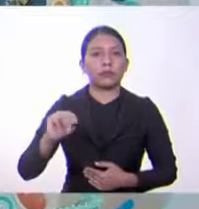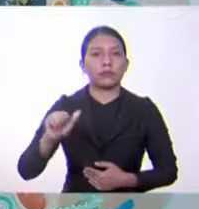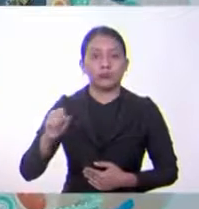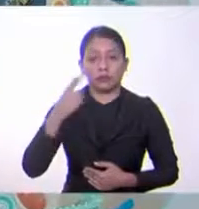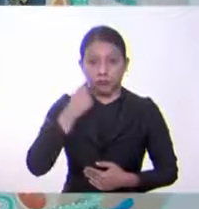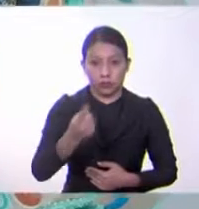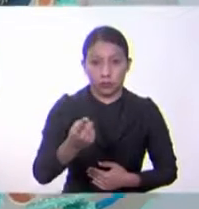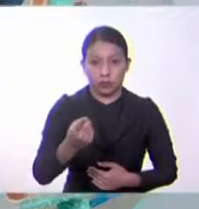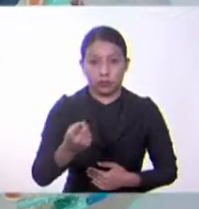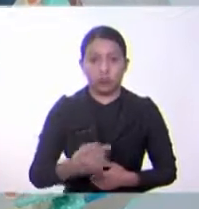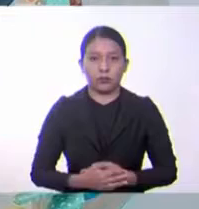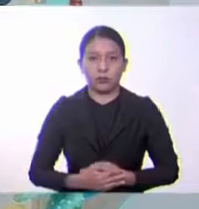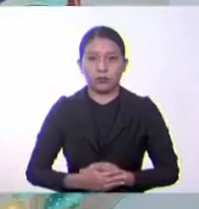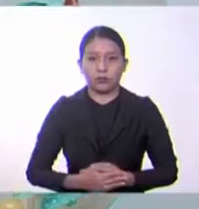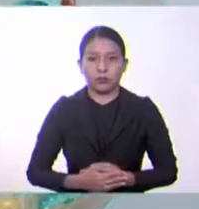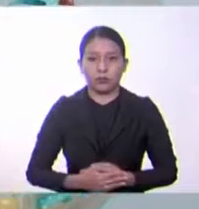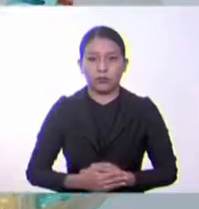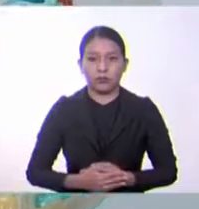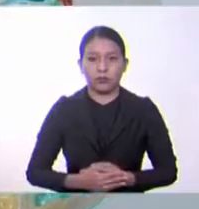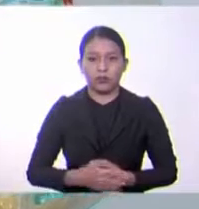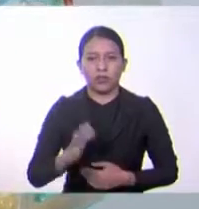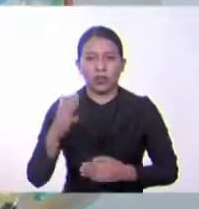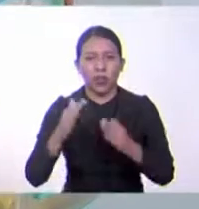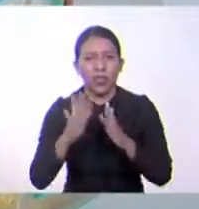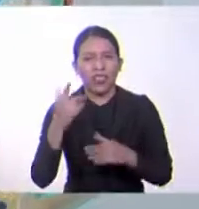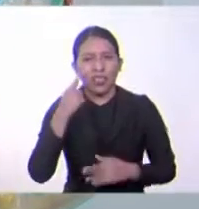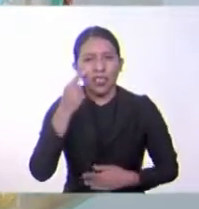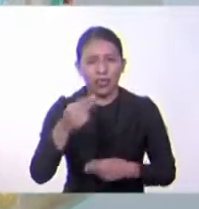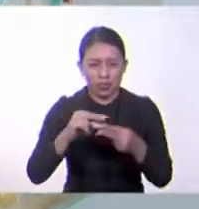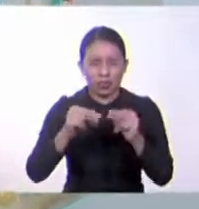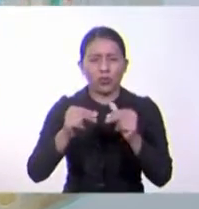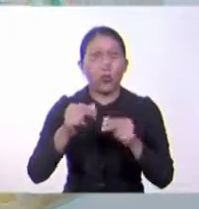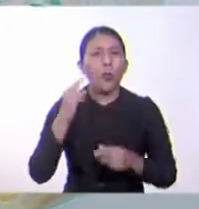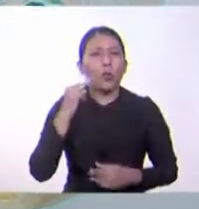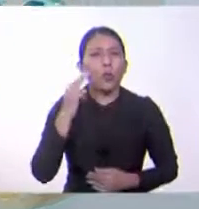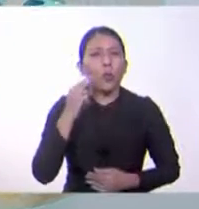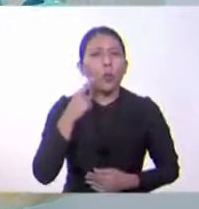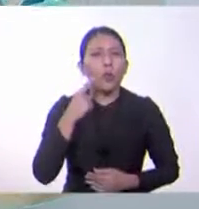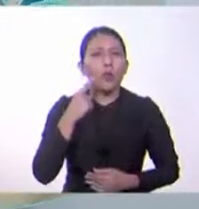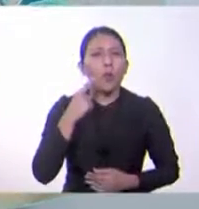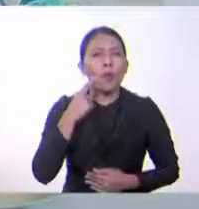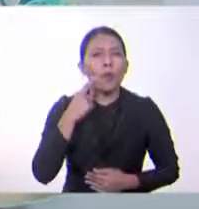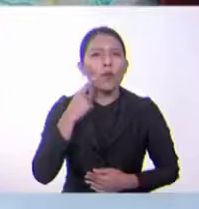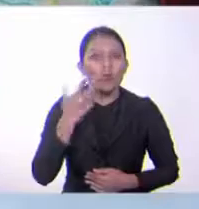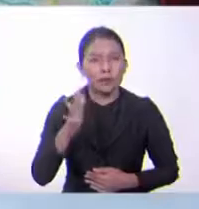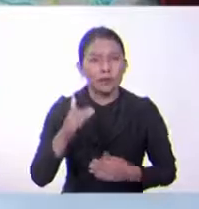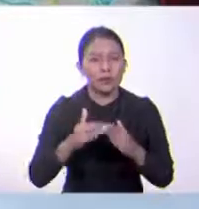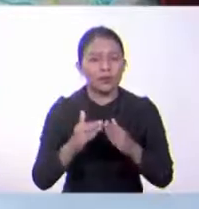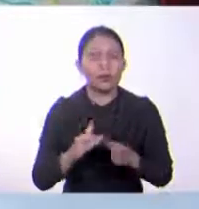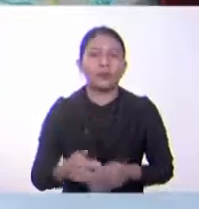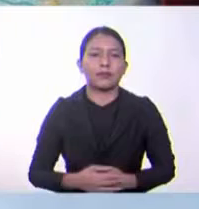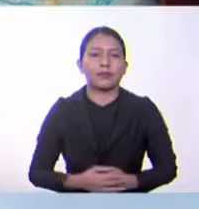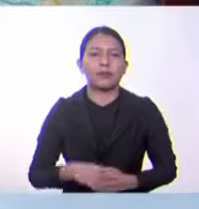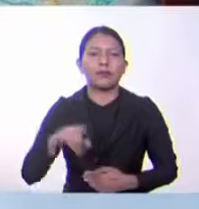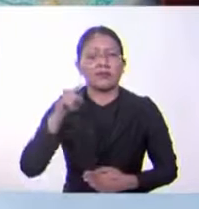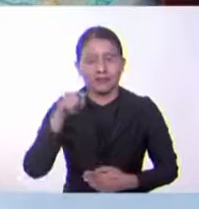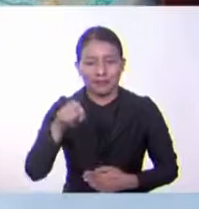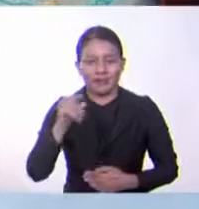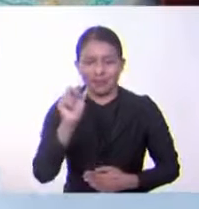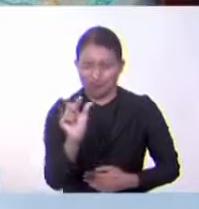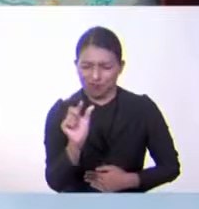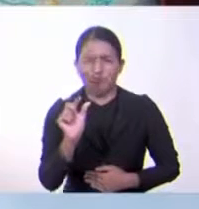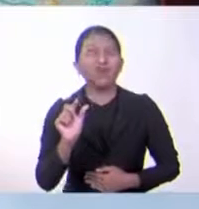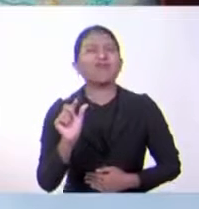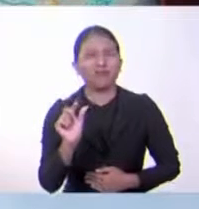Bueno, parece más bien como un dulce, pero es una vesícula de una sola membrana. Son muy importantes porque